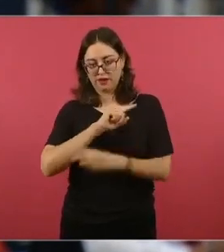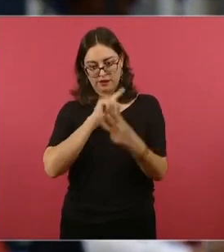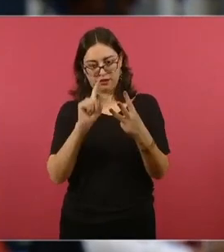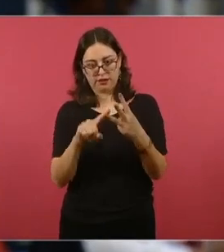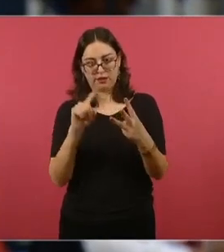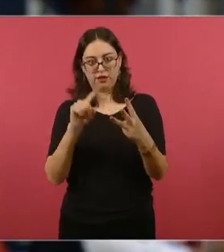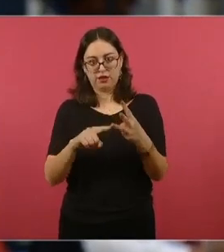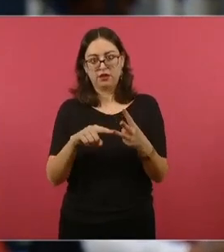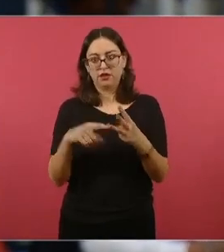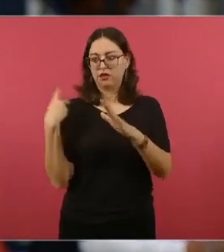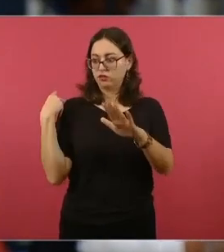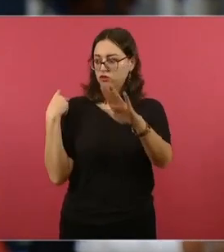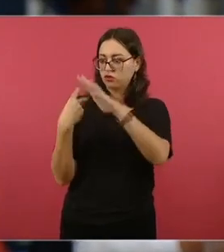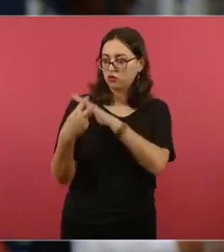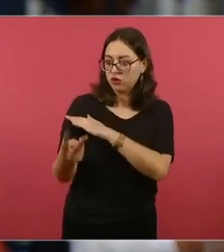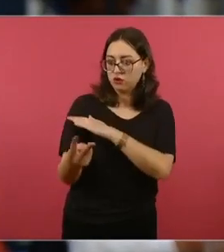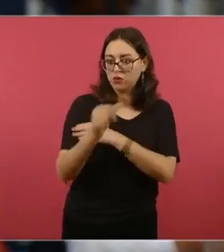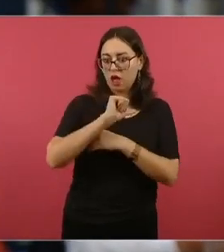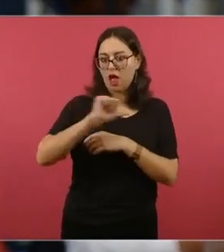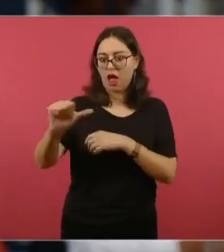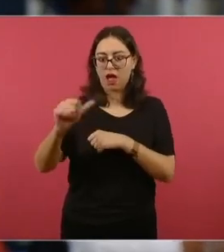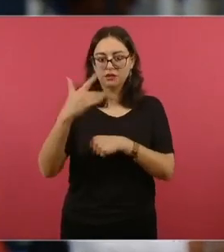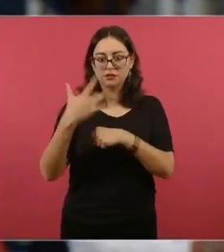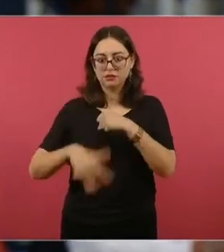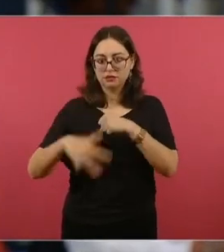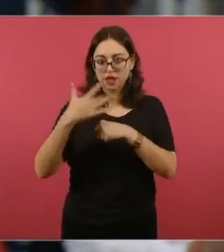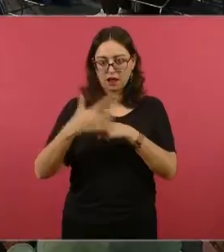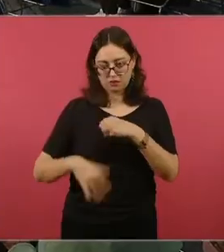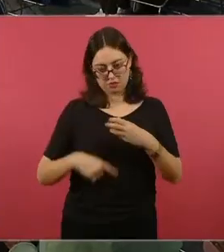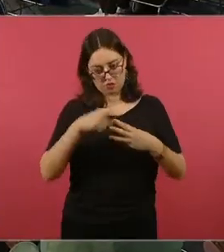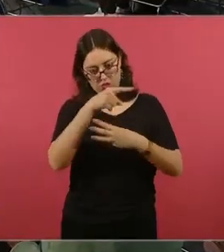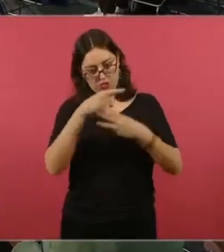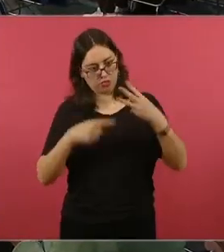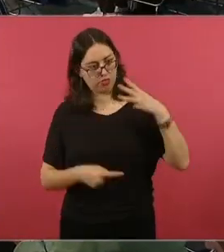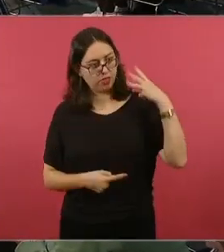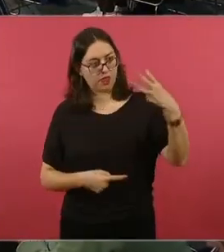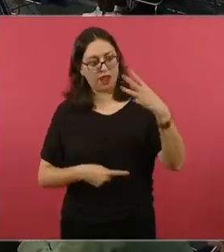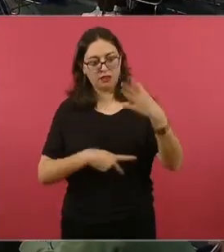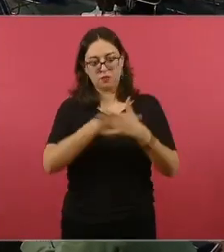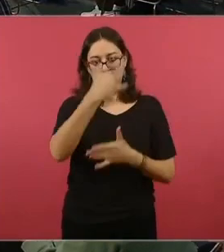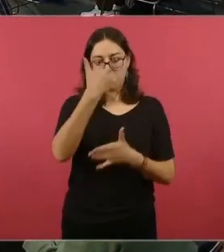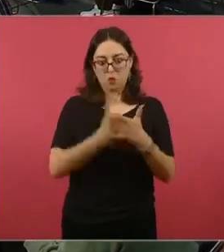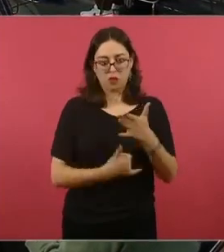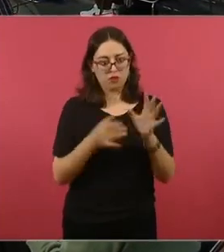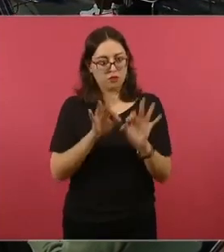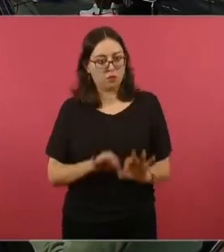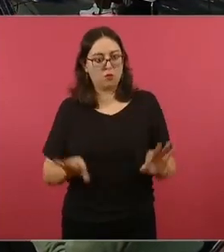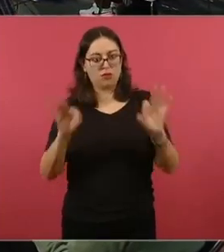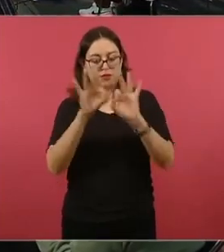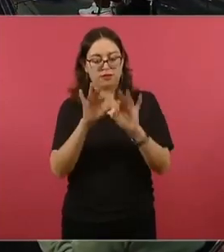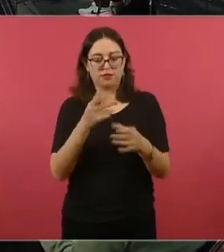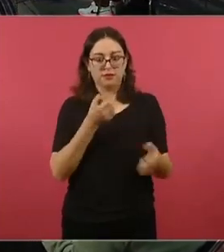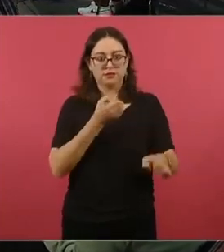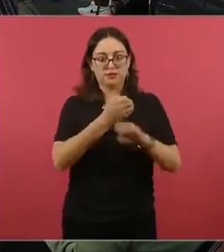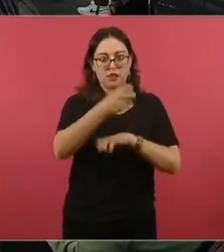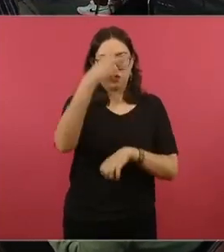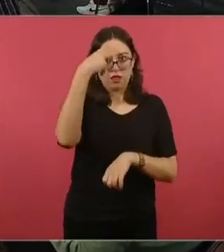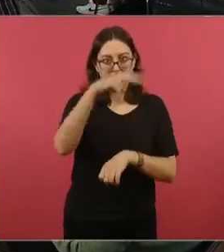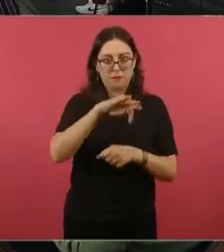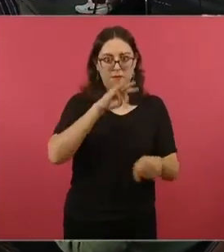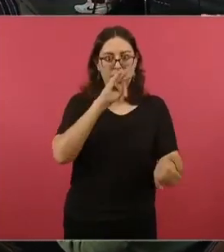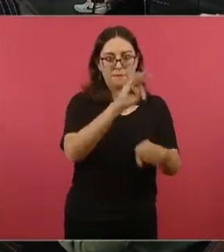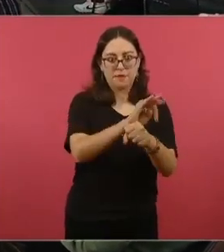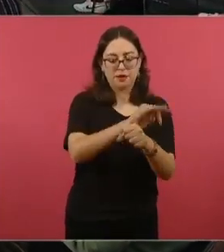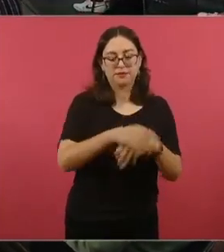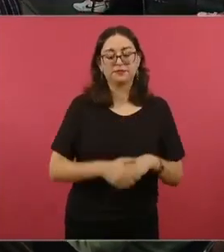Valle de Chalco. Presidente, aprovechando que están Comunicaciones y Transportes, también el Gobierno